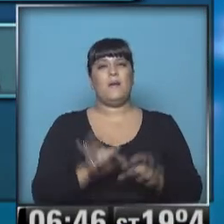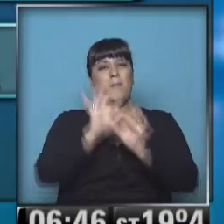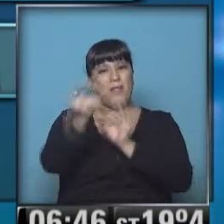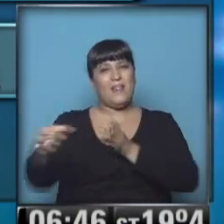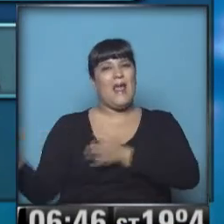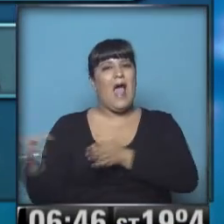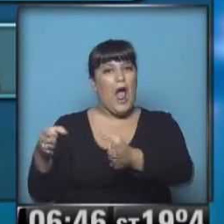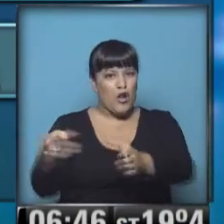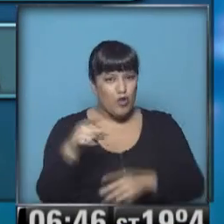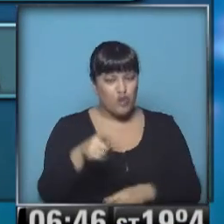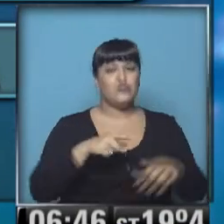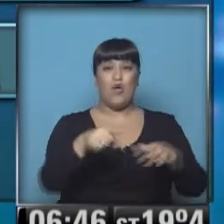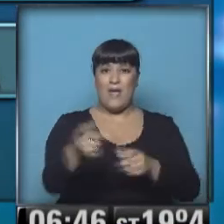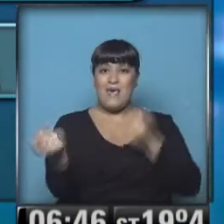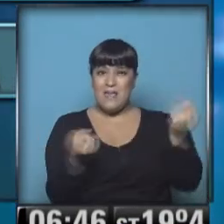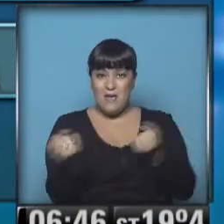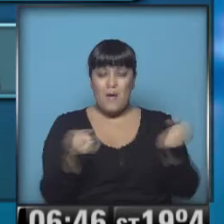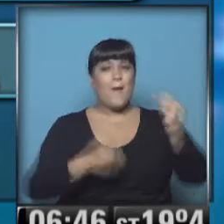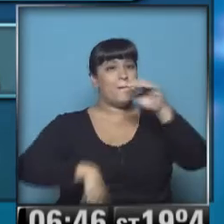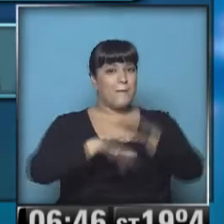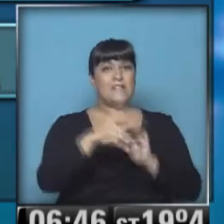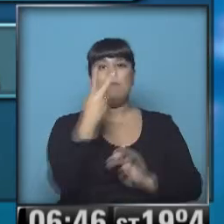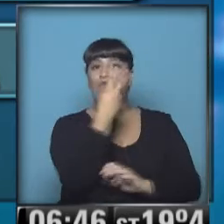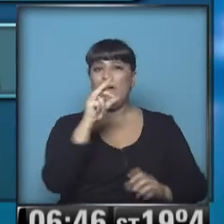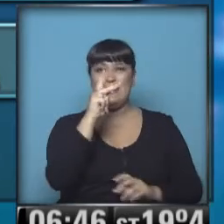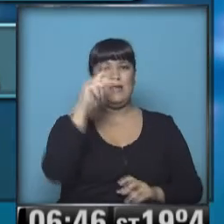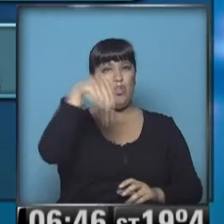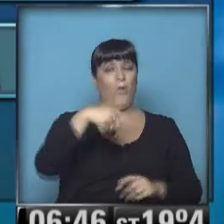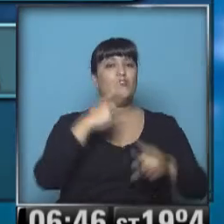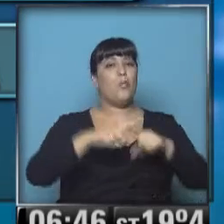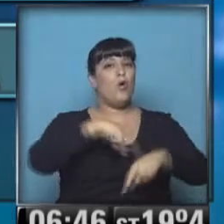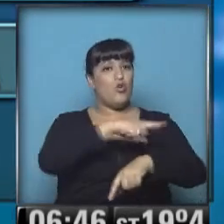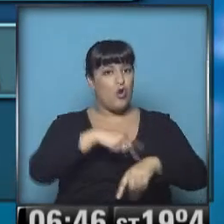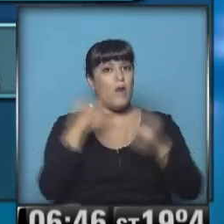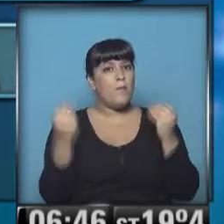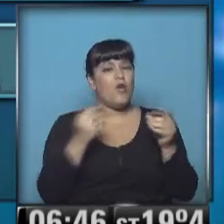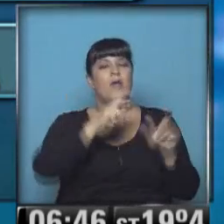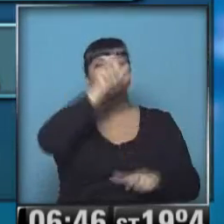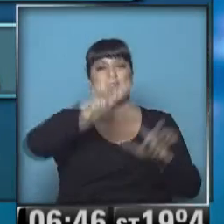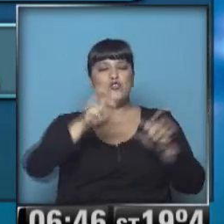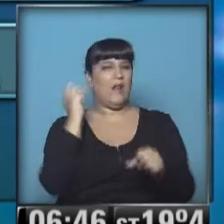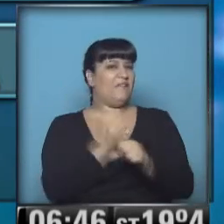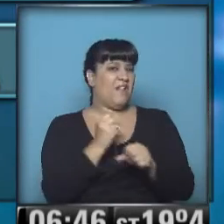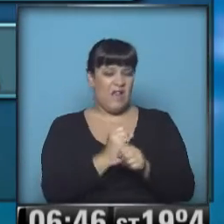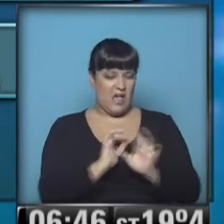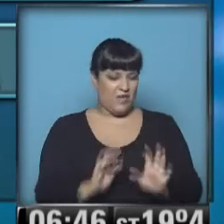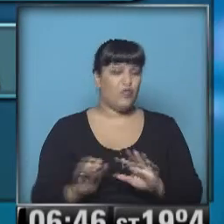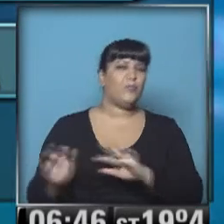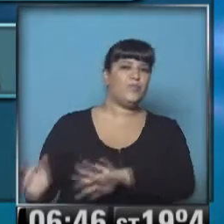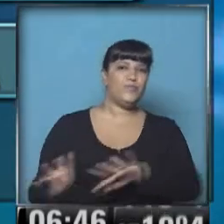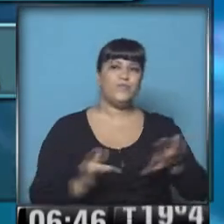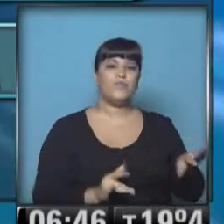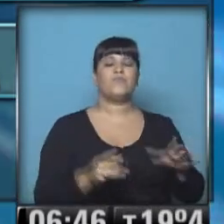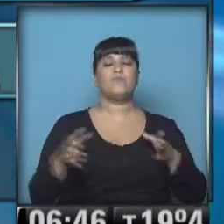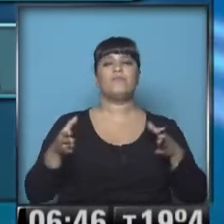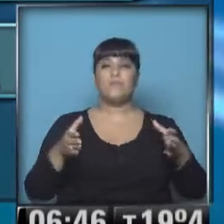Ensenada. Máxima para este lugar, 20 kilómetros por hora. Se están realizando obras de mantenimiento en general. Y finalizamos la recorrida